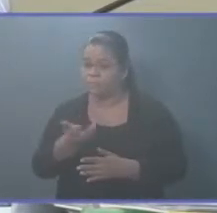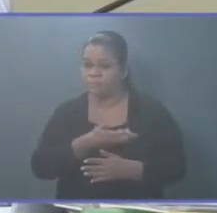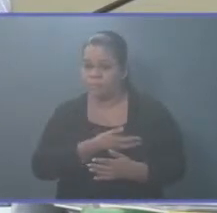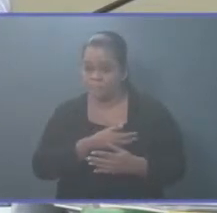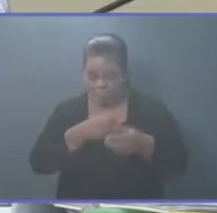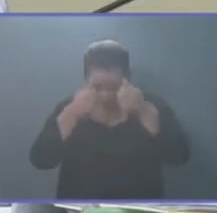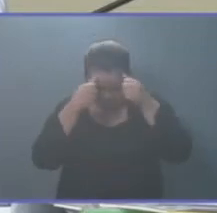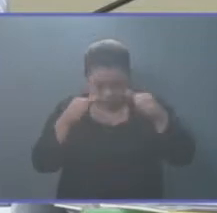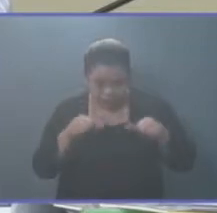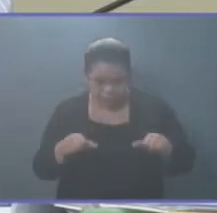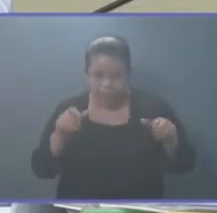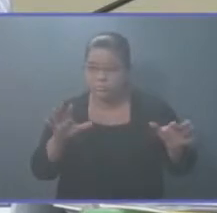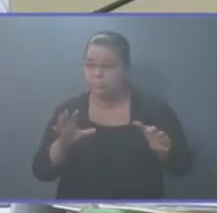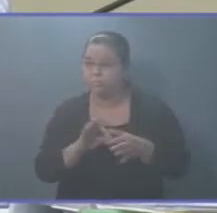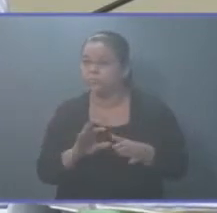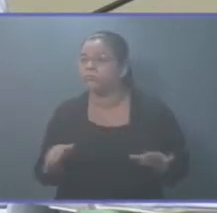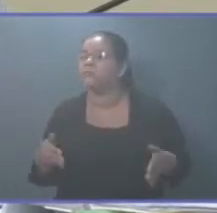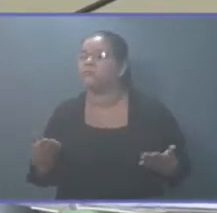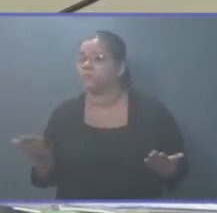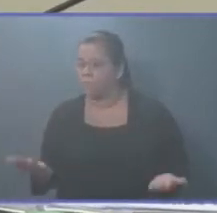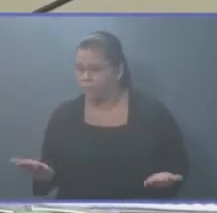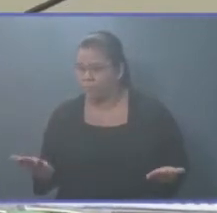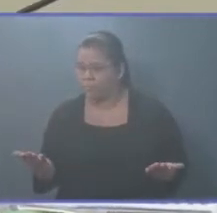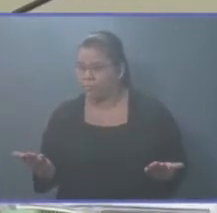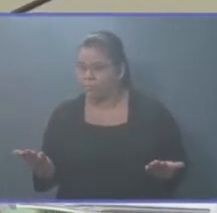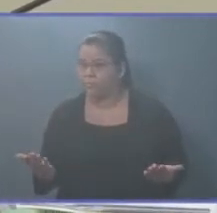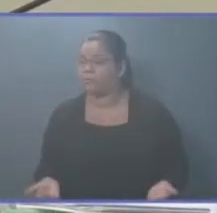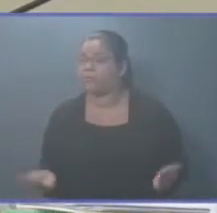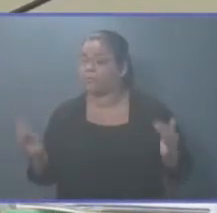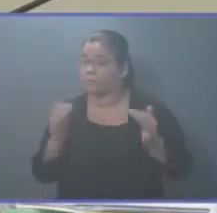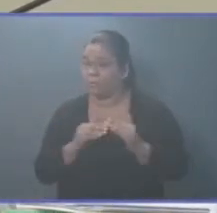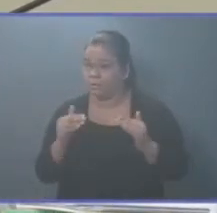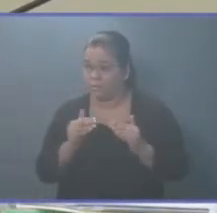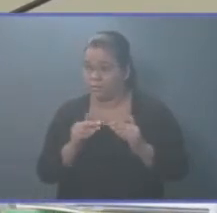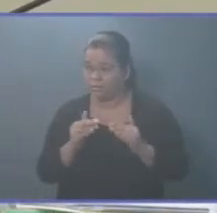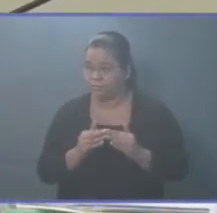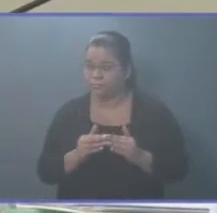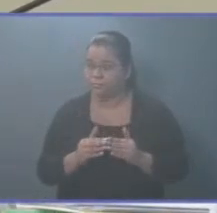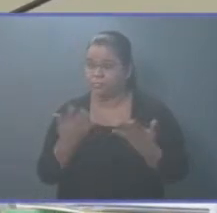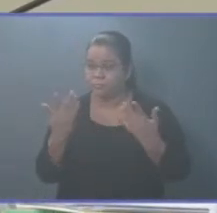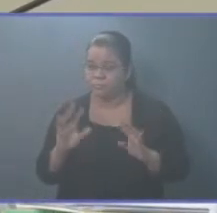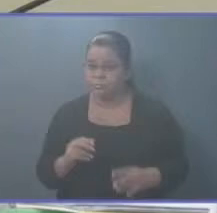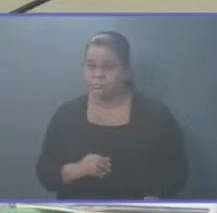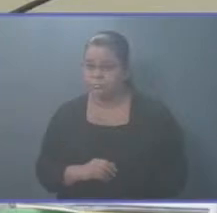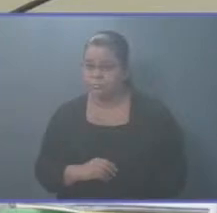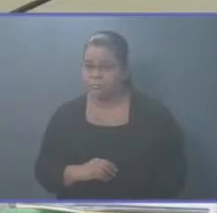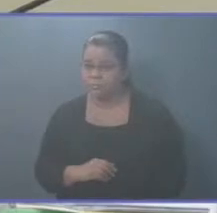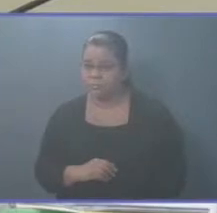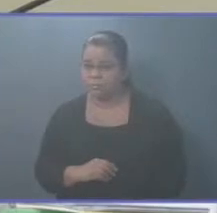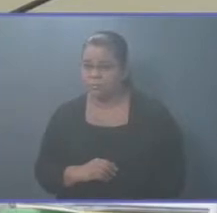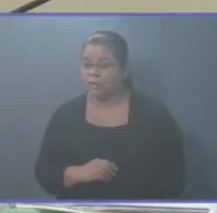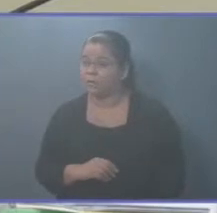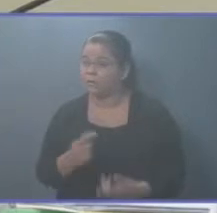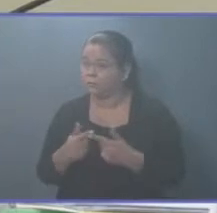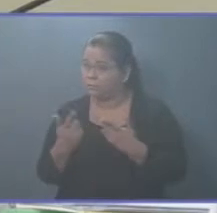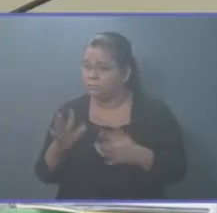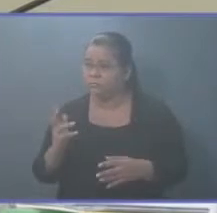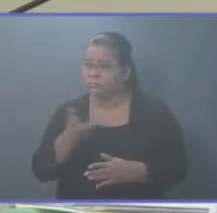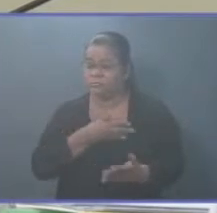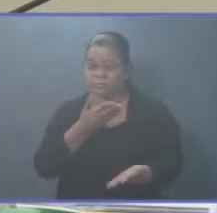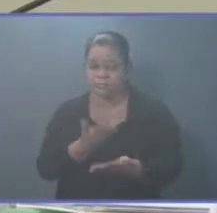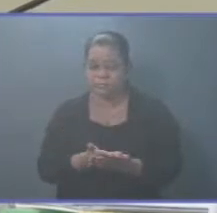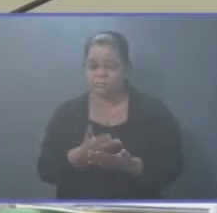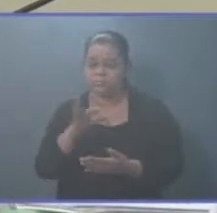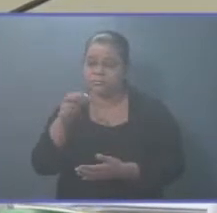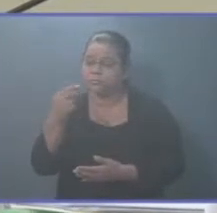título, ¿no? Porque ya otra cosa es la redacción que lleve el acápite. Lo que ha propuesto la